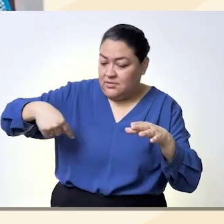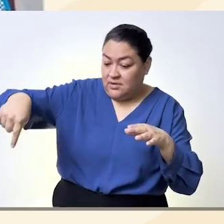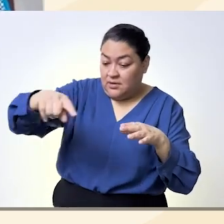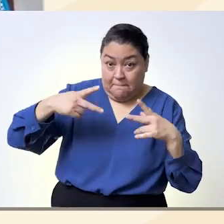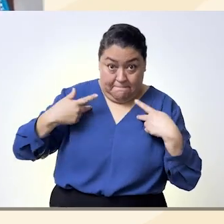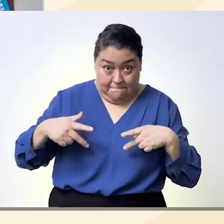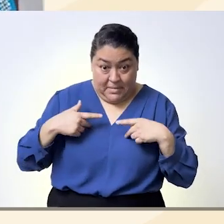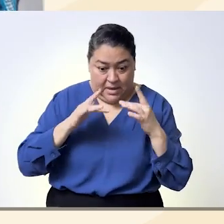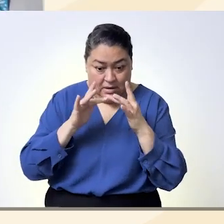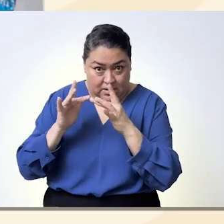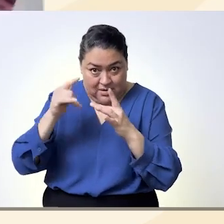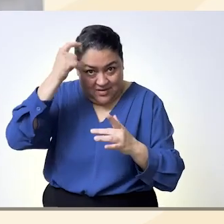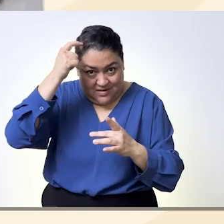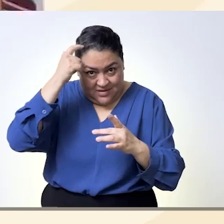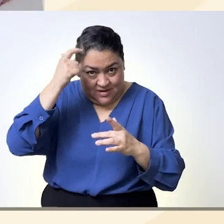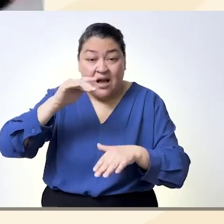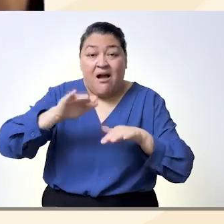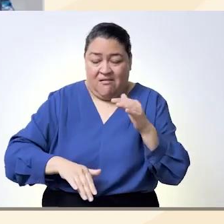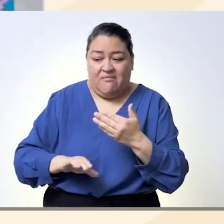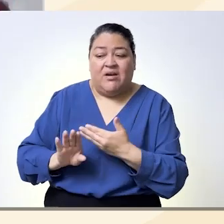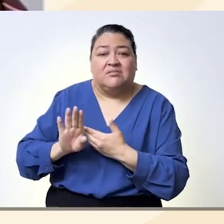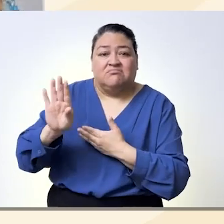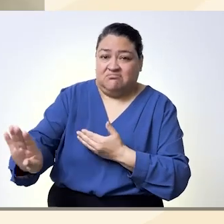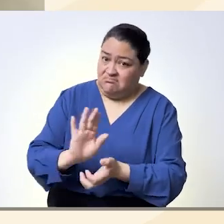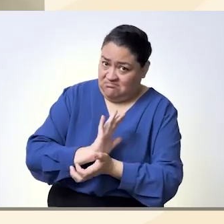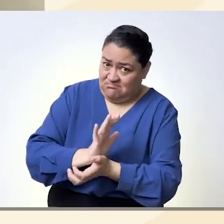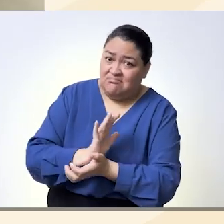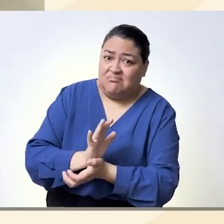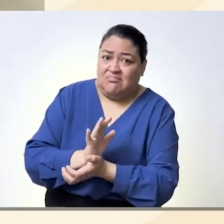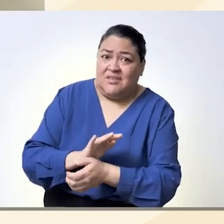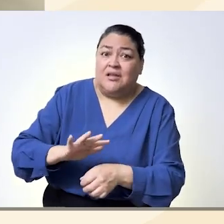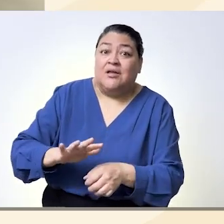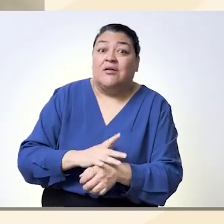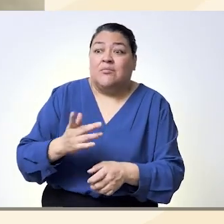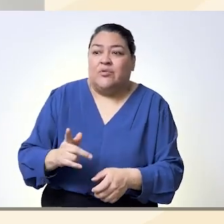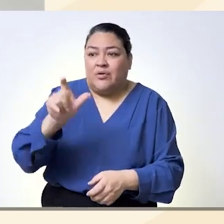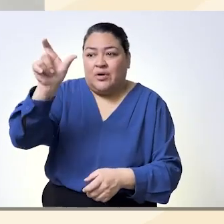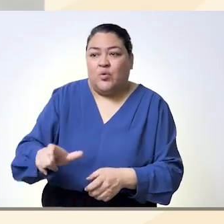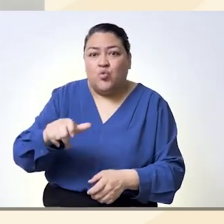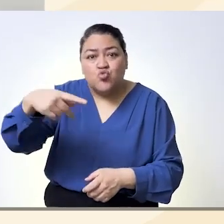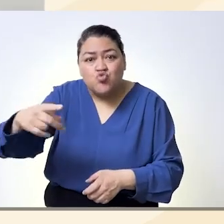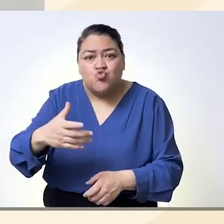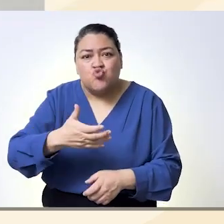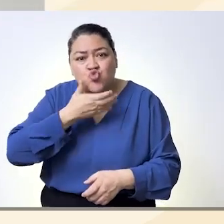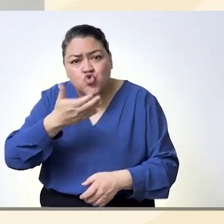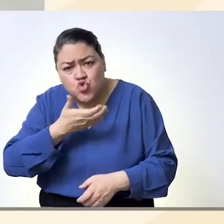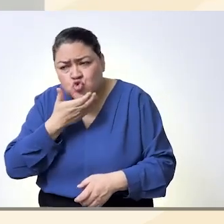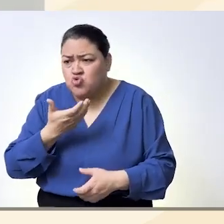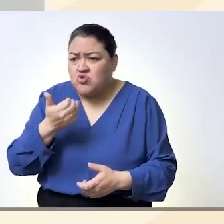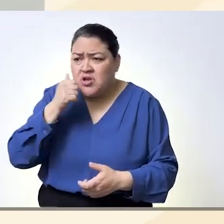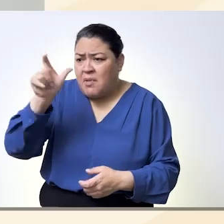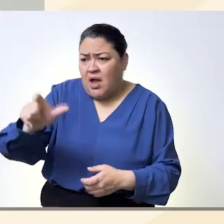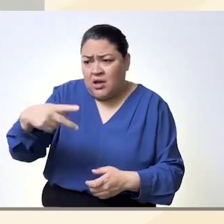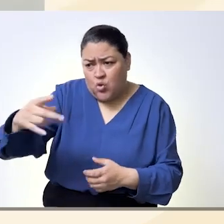margina de los diferentes círculos por estos cambios o por estas rutinas o por estas formas diferentes, contrastantes, que no siempre